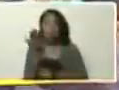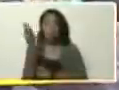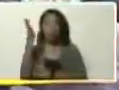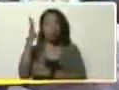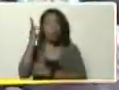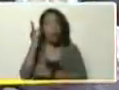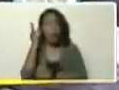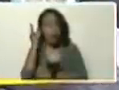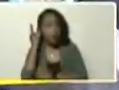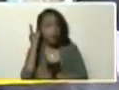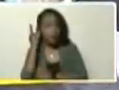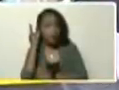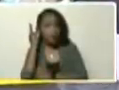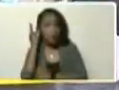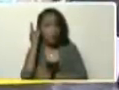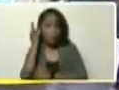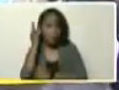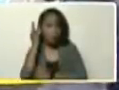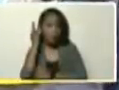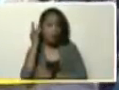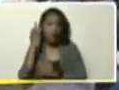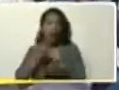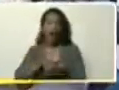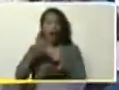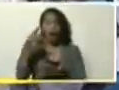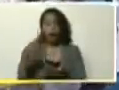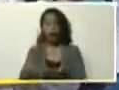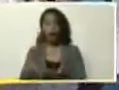mujeres, ha caído